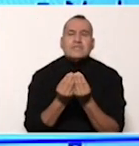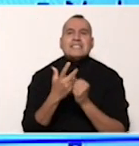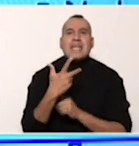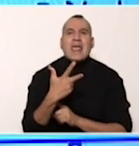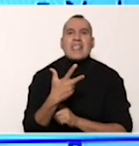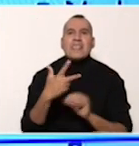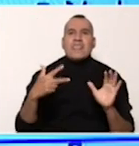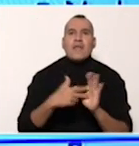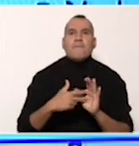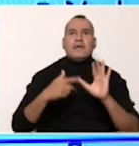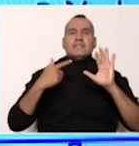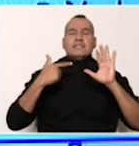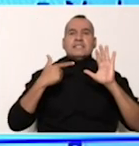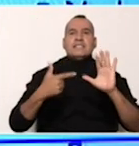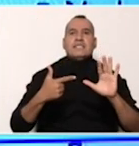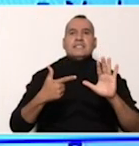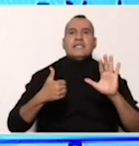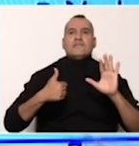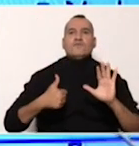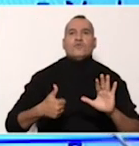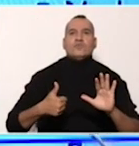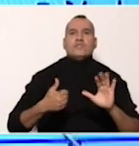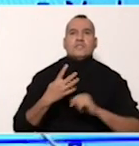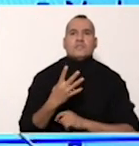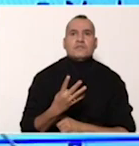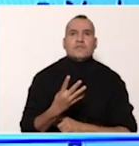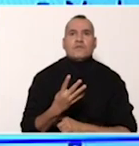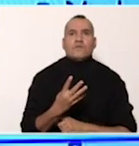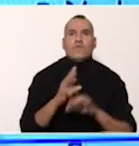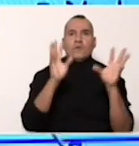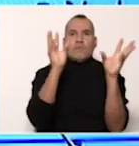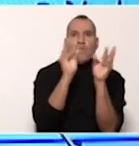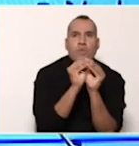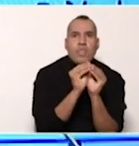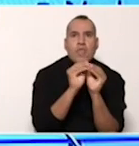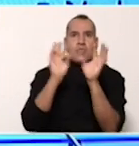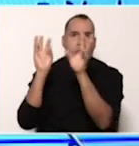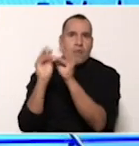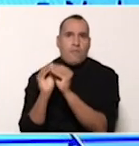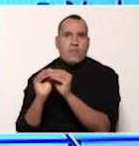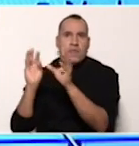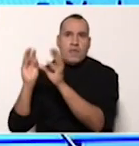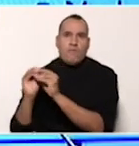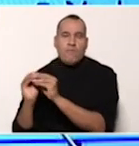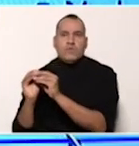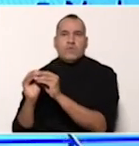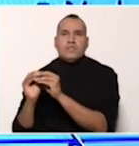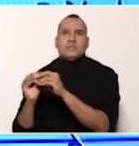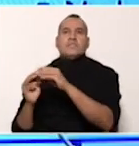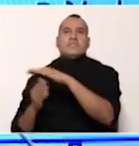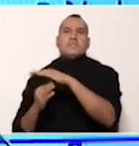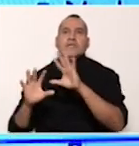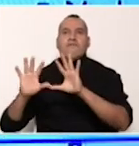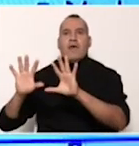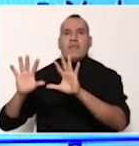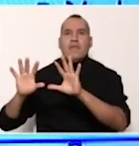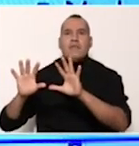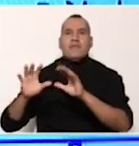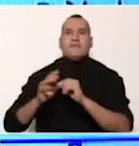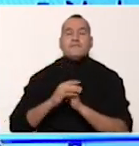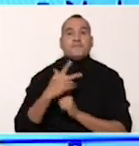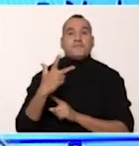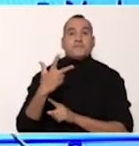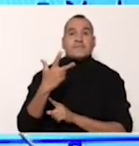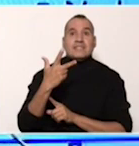3764 en términos de potencia de base 10. El 3 ocupa las unidades de 1000. Lo